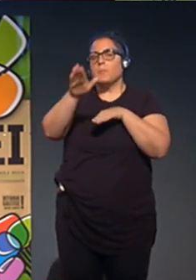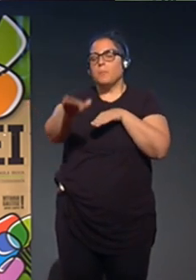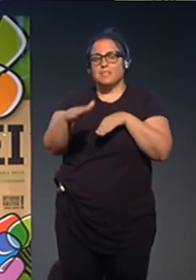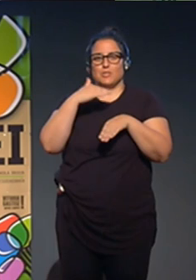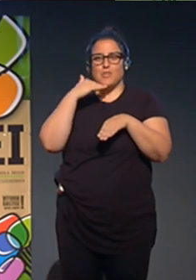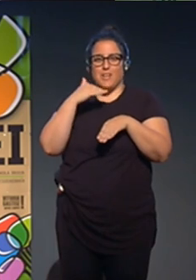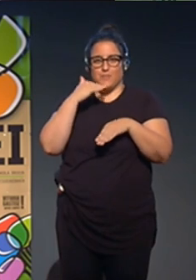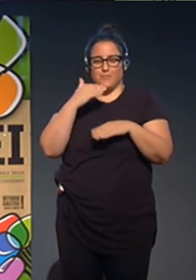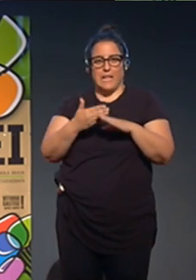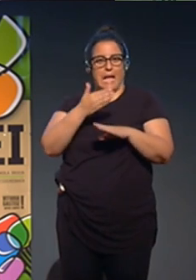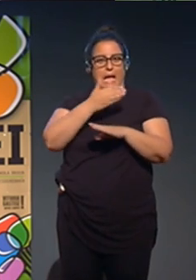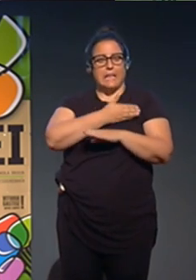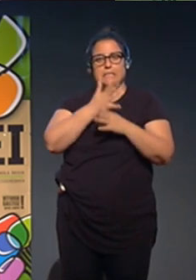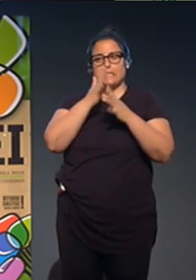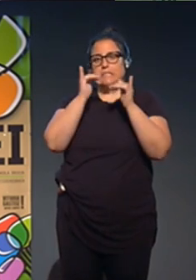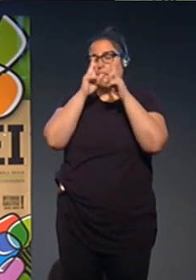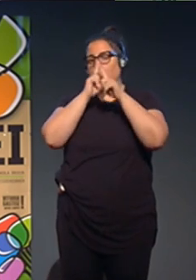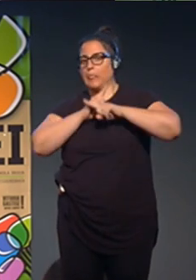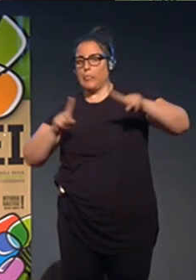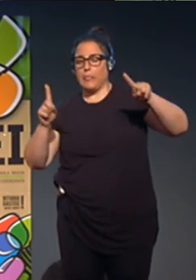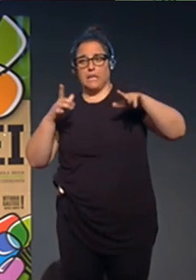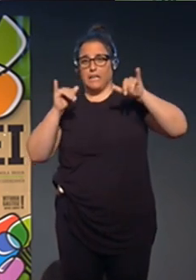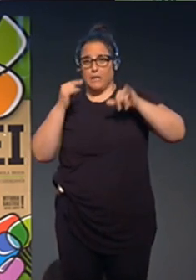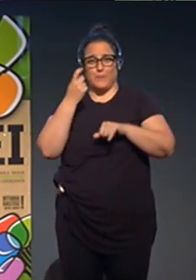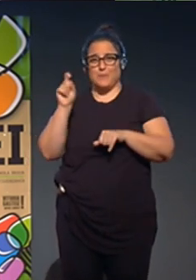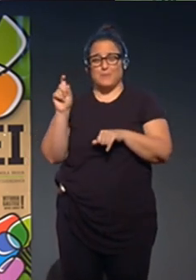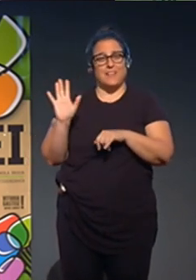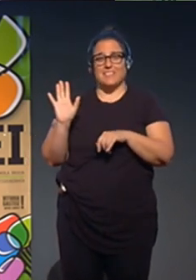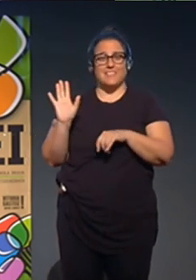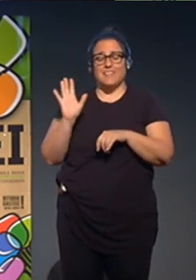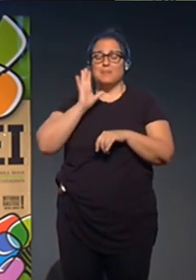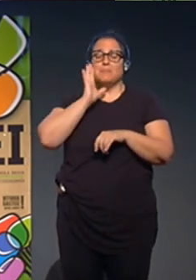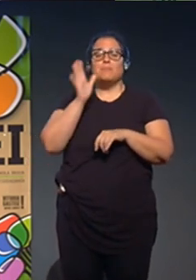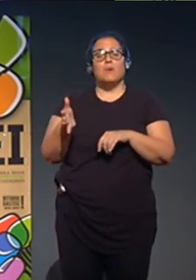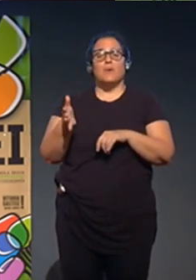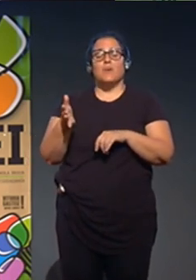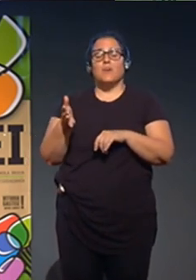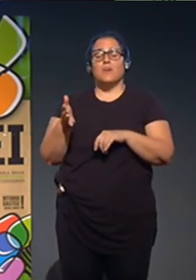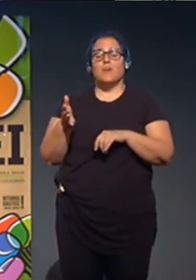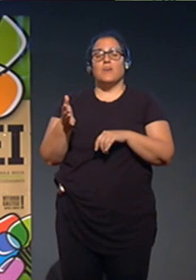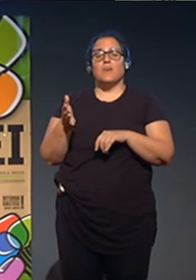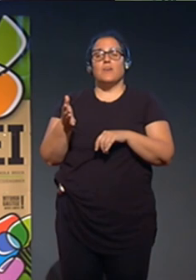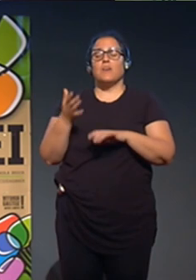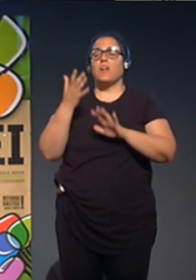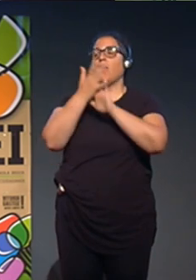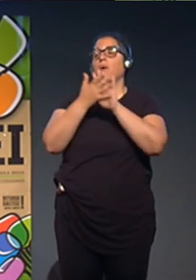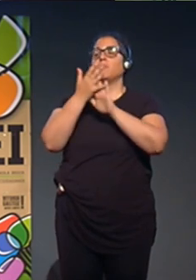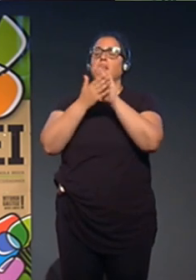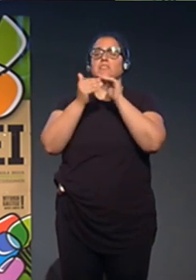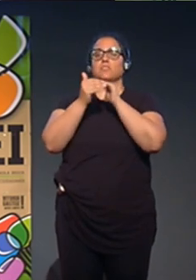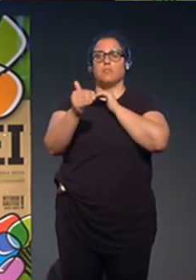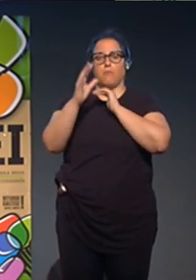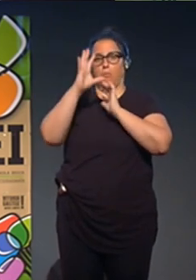antes es que no había necesidad de vestirse de verde o de lavarse porque simplemente el el hablar de verde no tenía